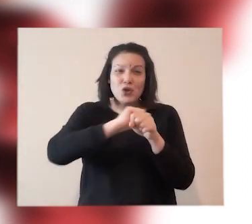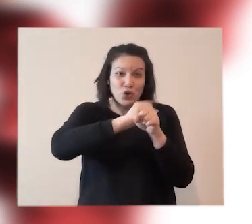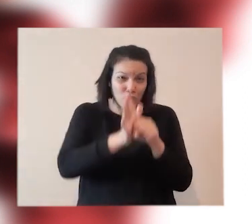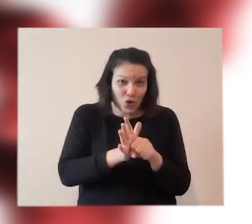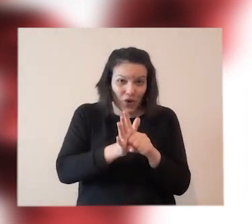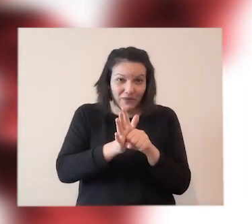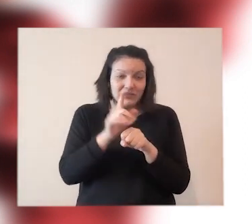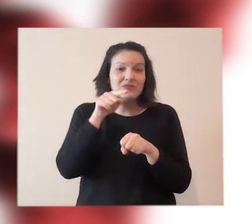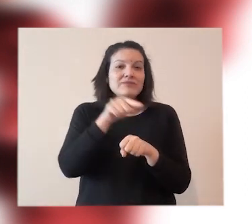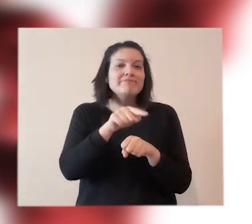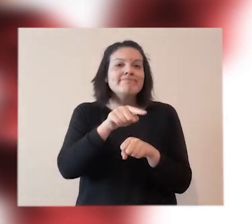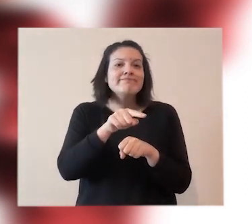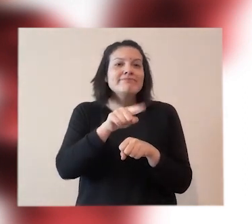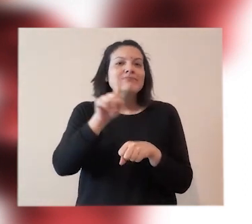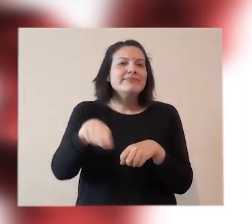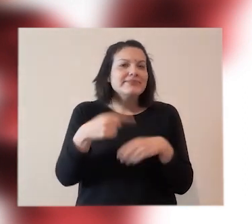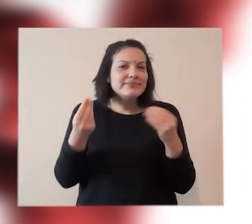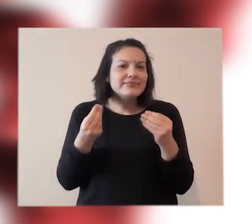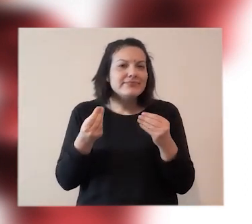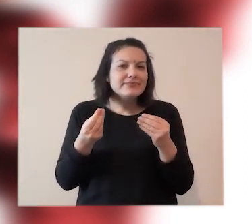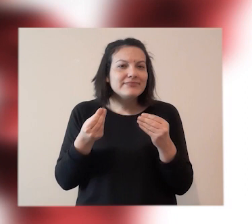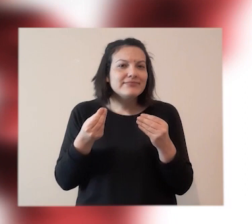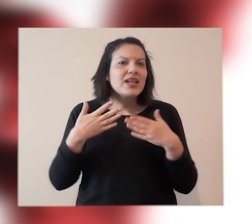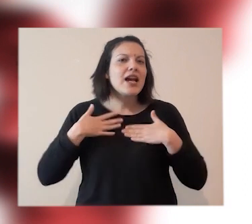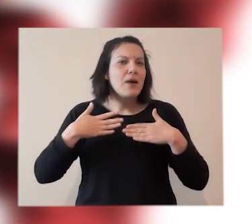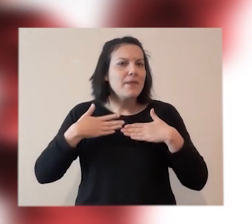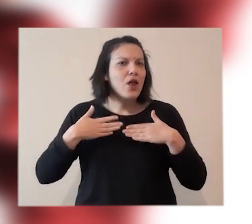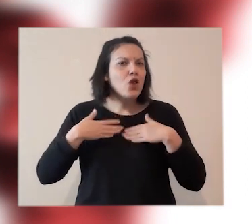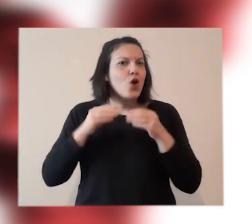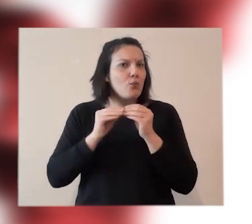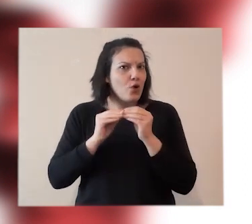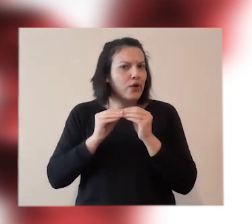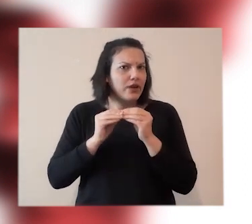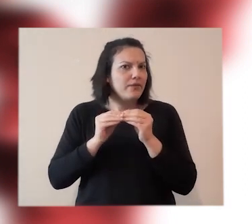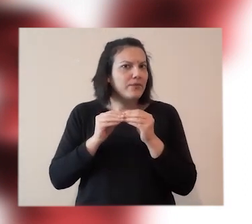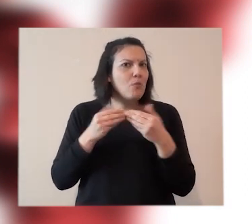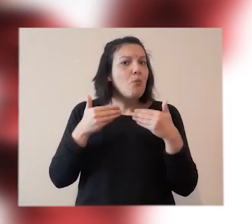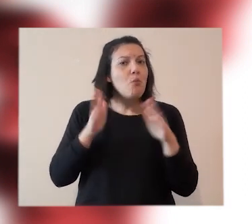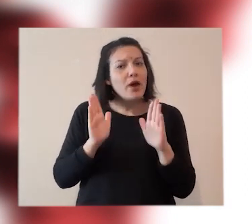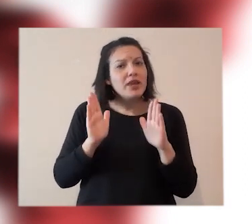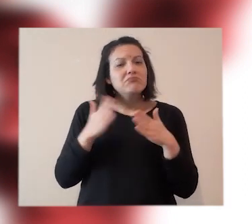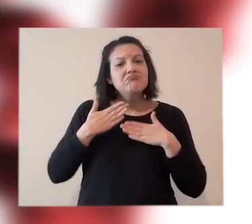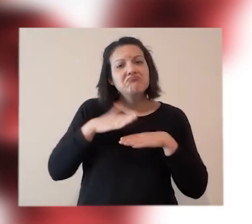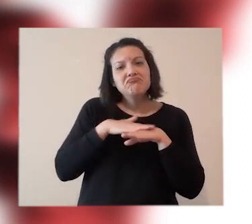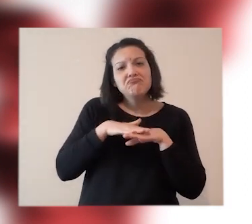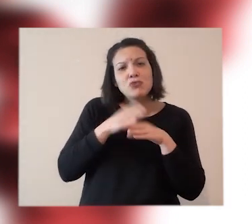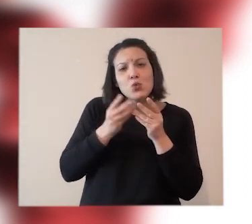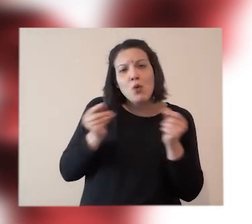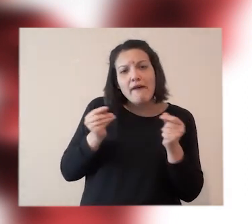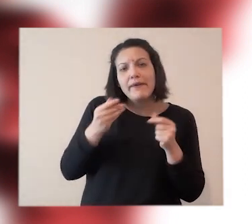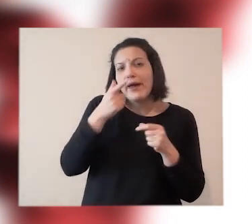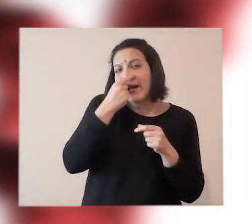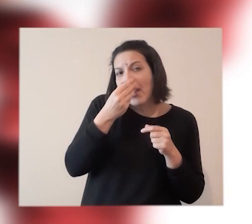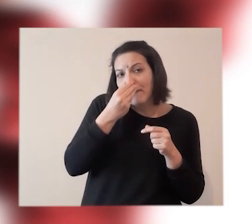coronavirus generan trastornos respiratorios que pueden ser leves, como un resfrío, o en